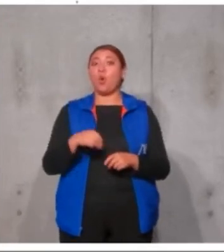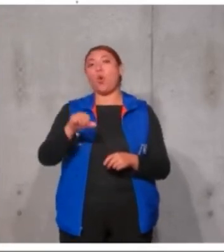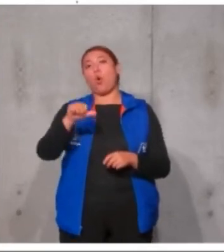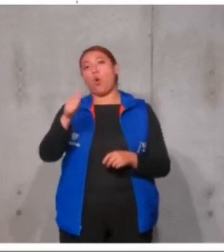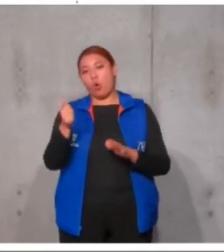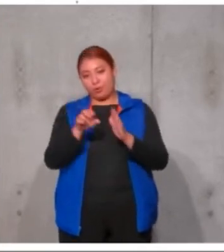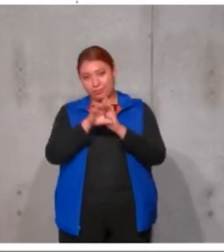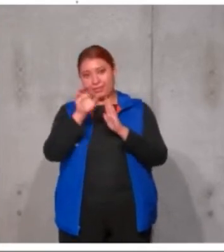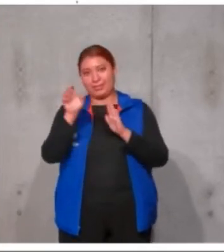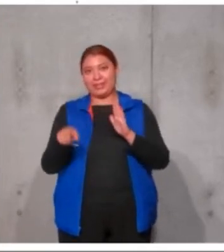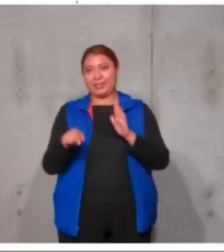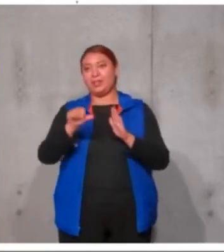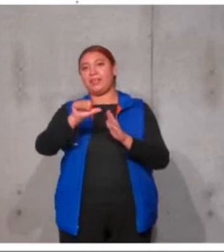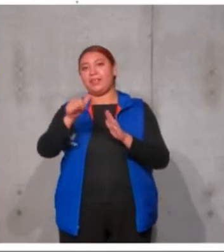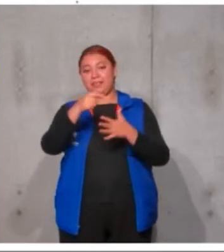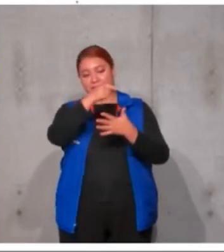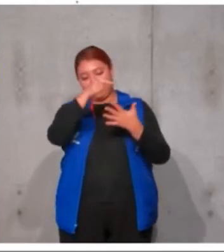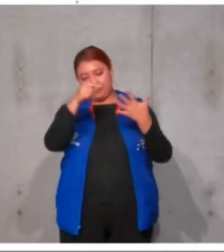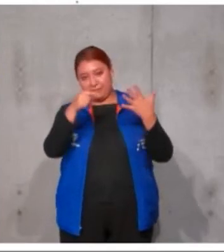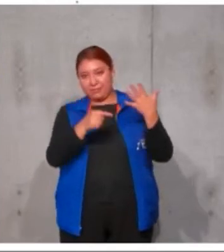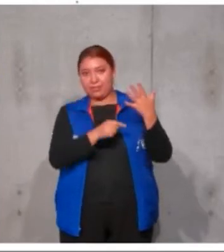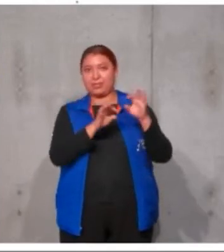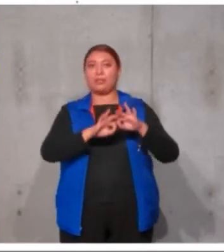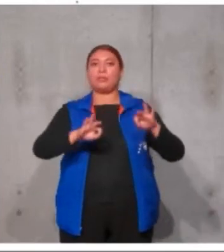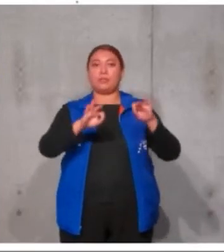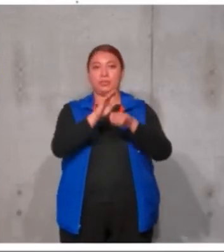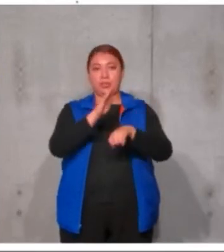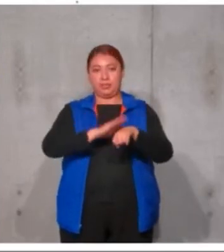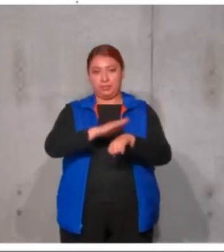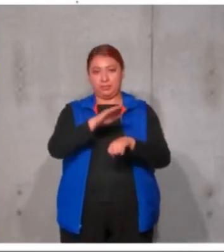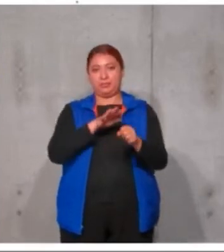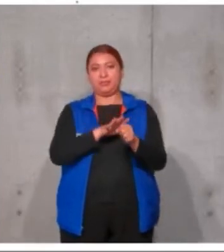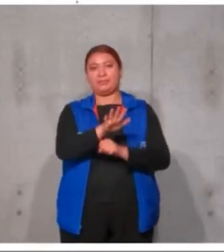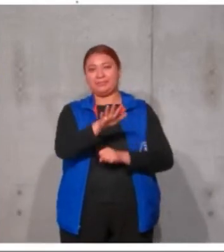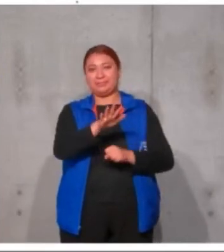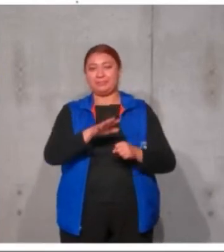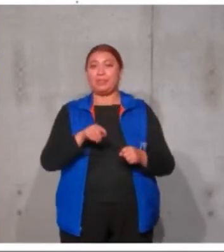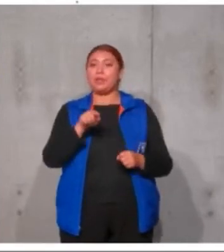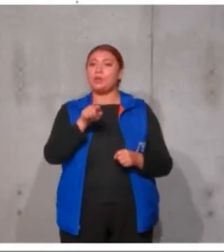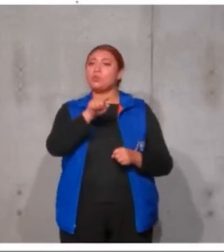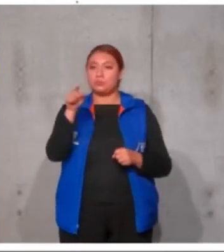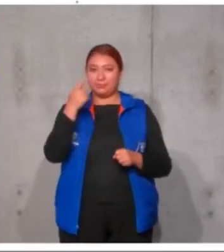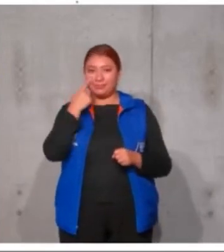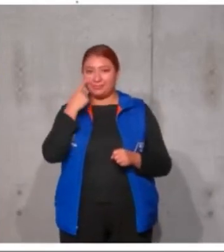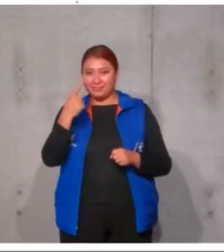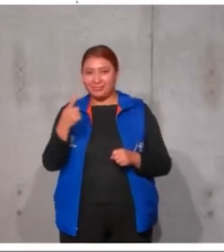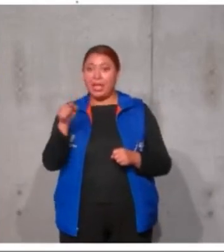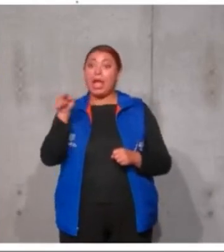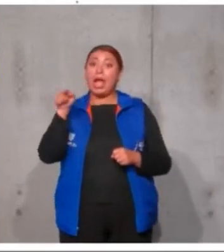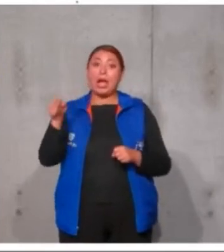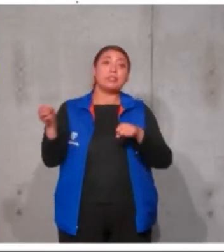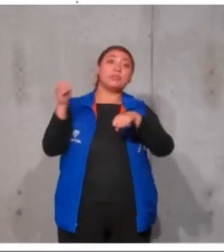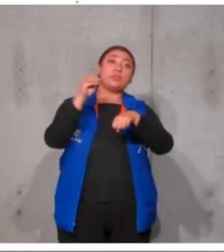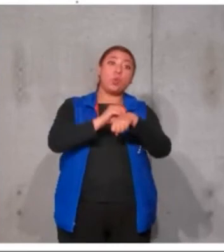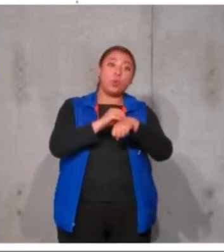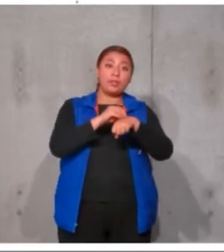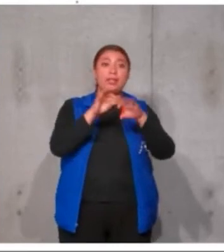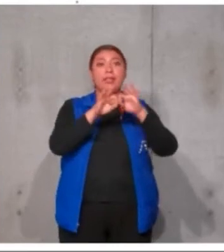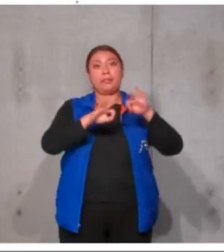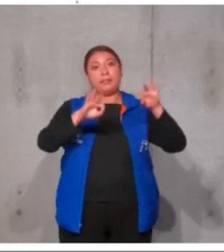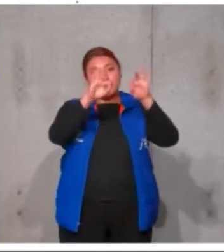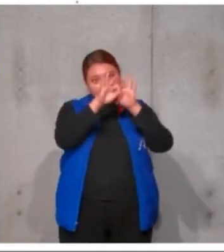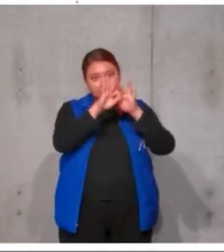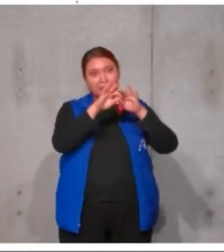Este es otro ejemplo de otra matriz que también encontré por ahí para enseñarles. Y vean, aquí los clasifican en